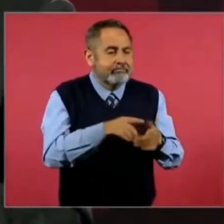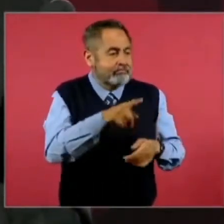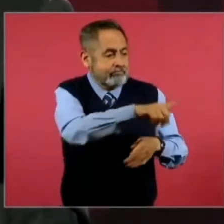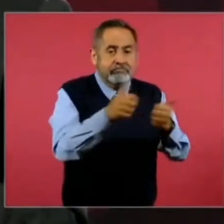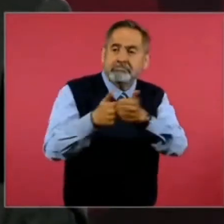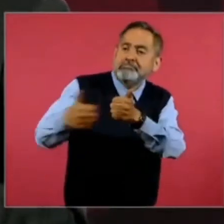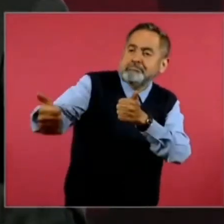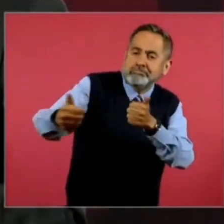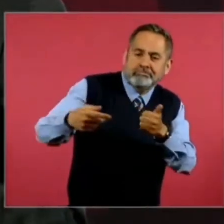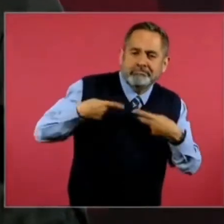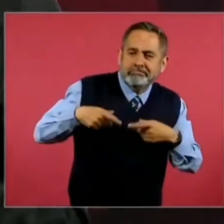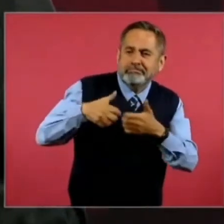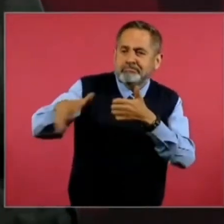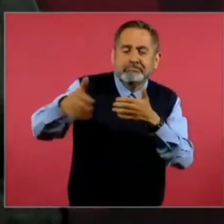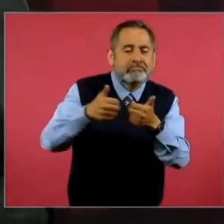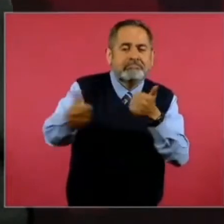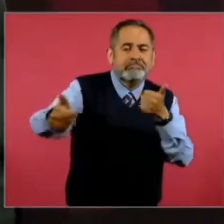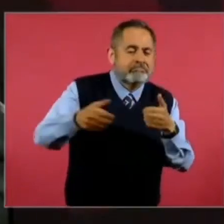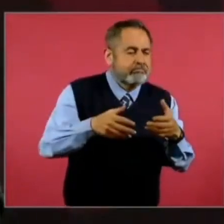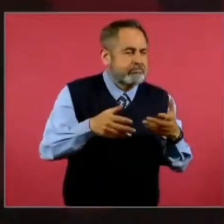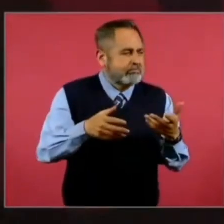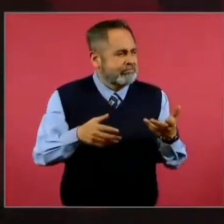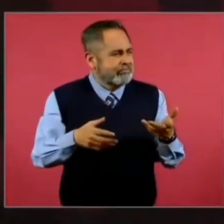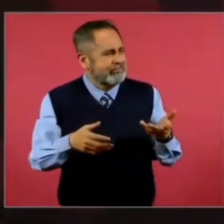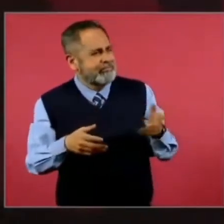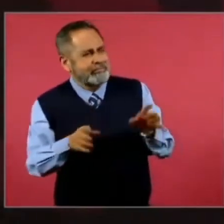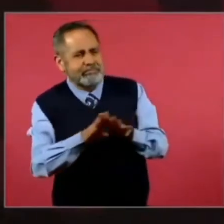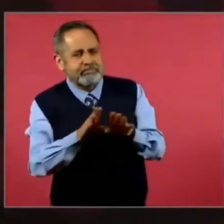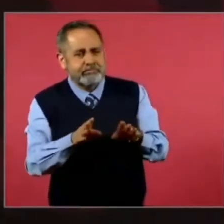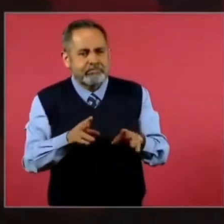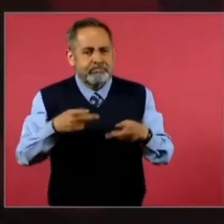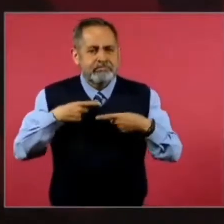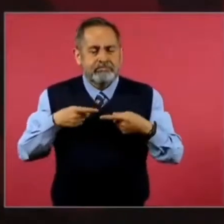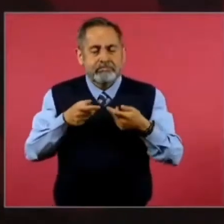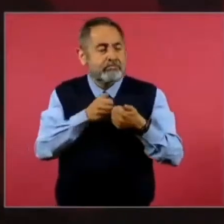pueblo, no de los